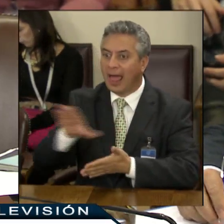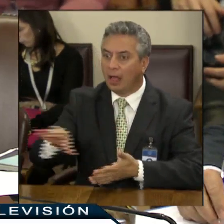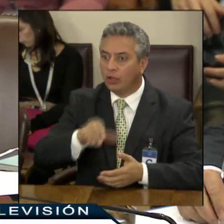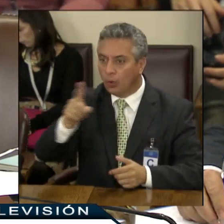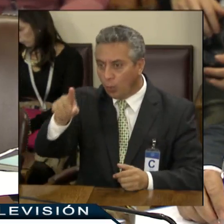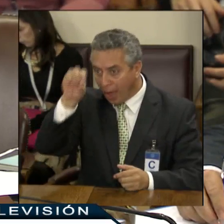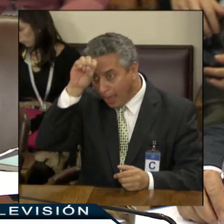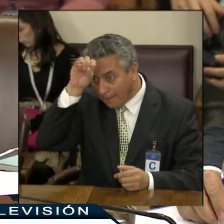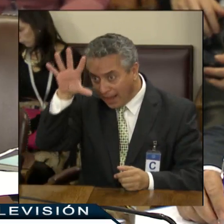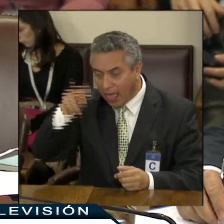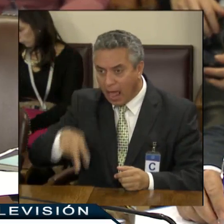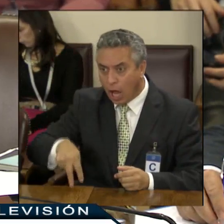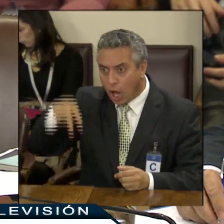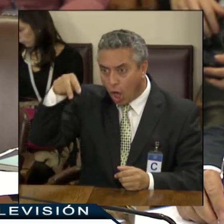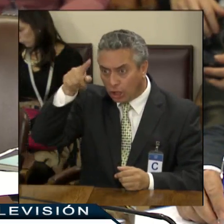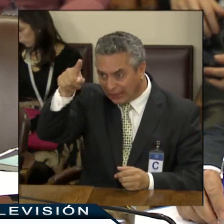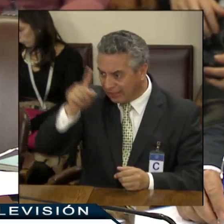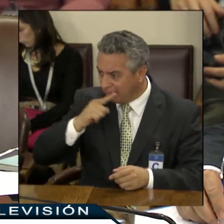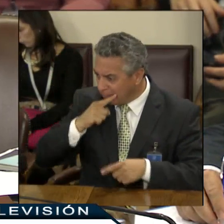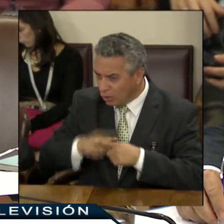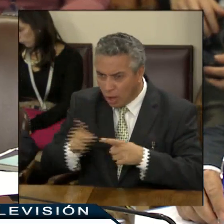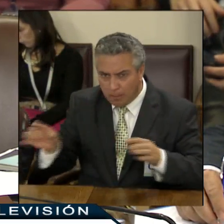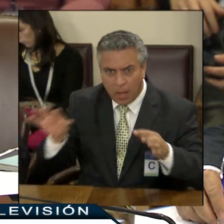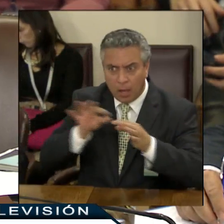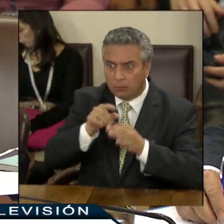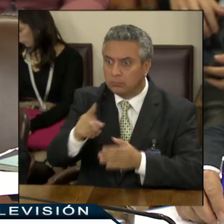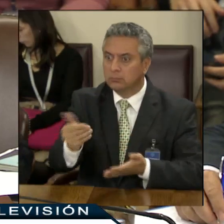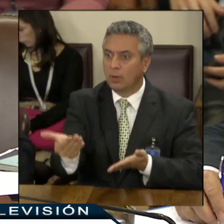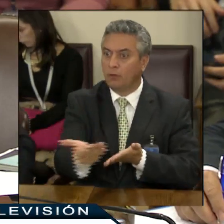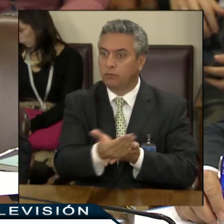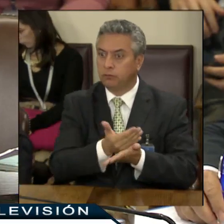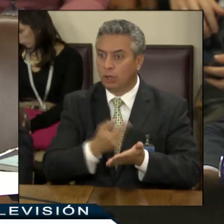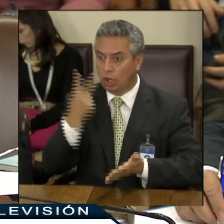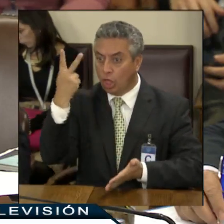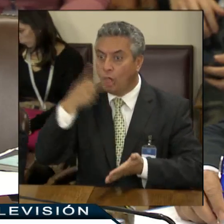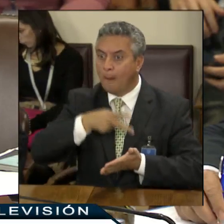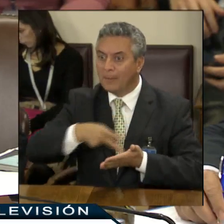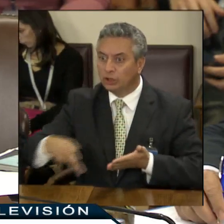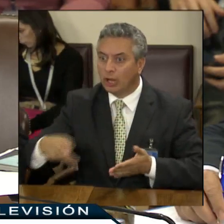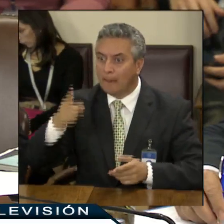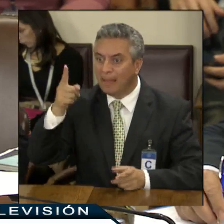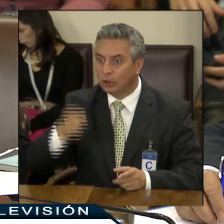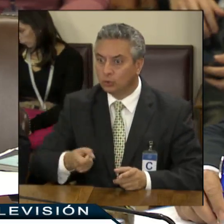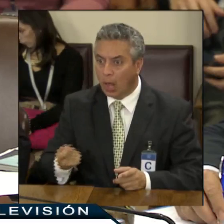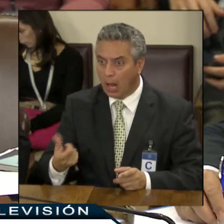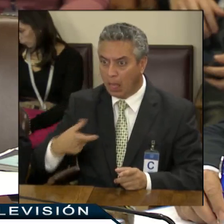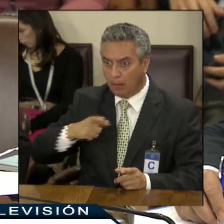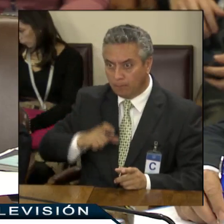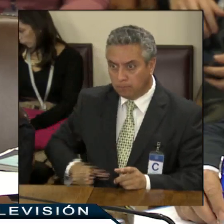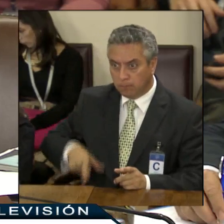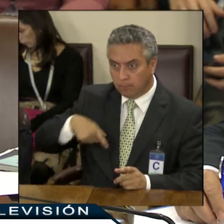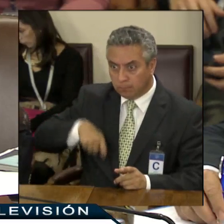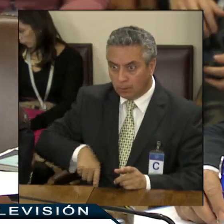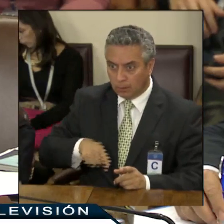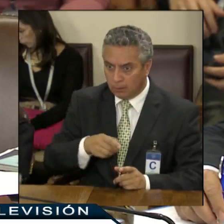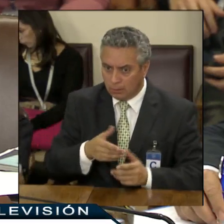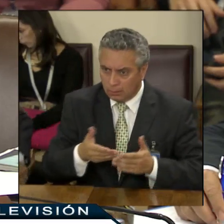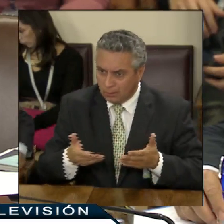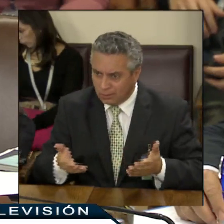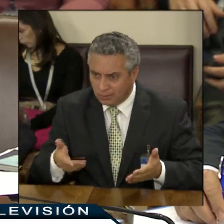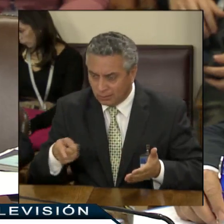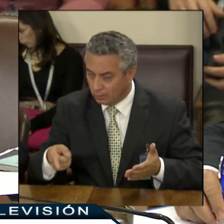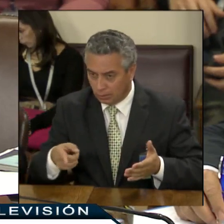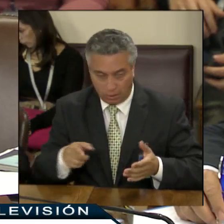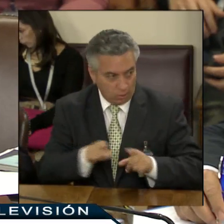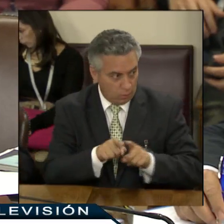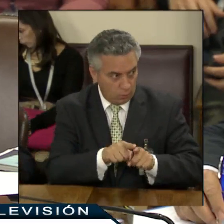minera en el norte del país y que gana sobre 2 millones de pesos mensuales y pertenece